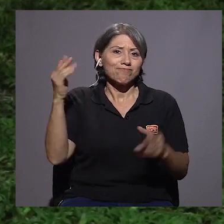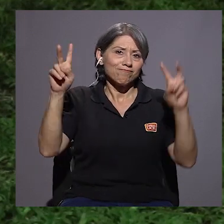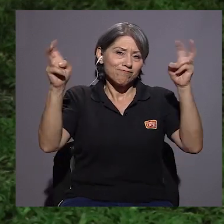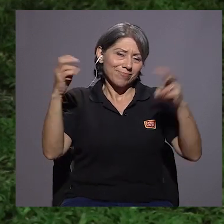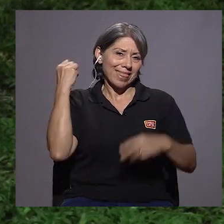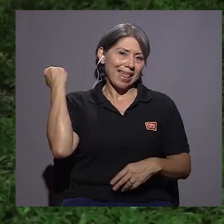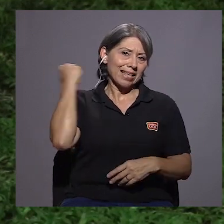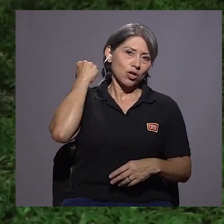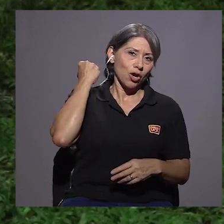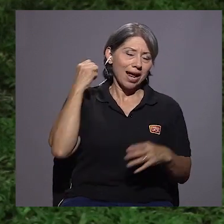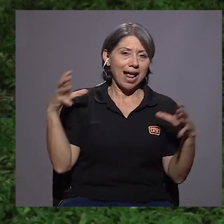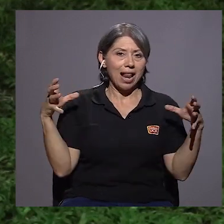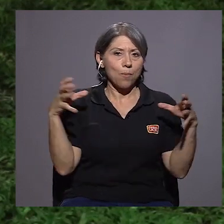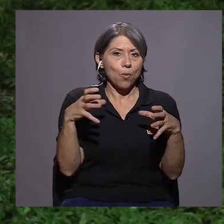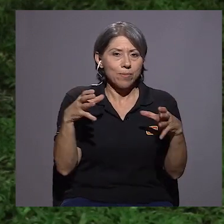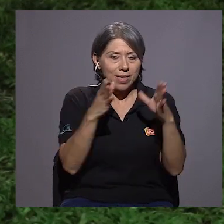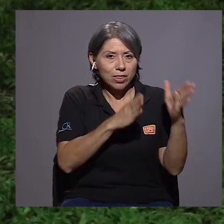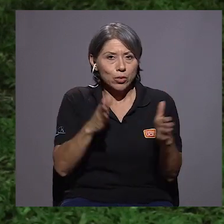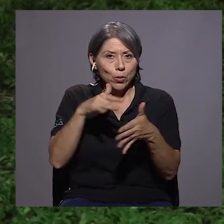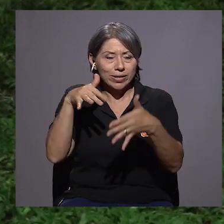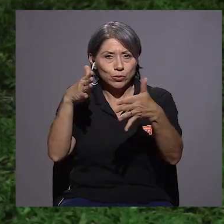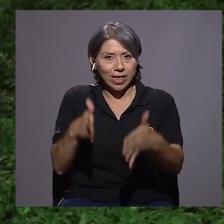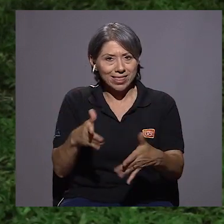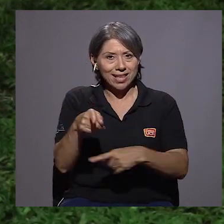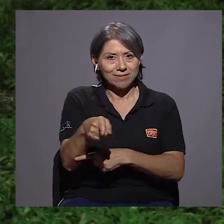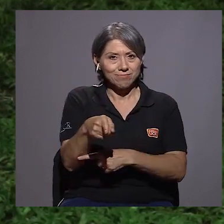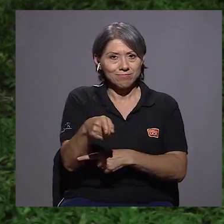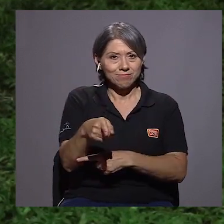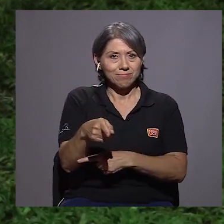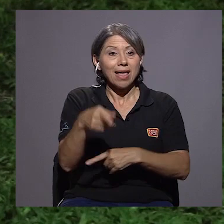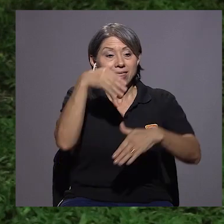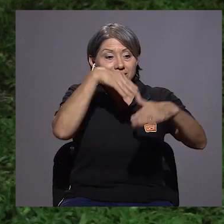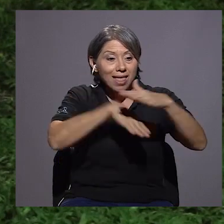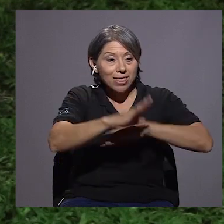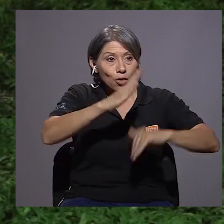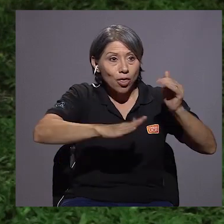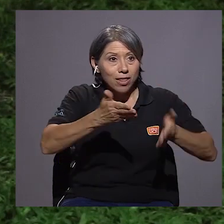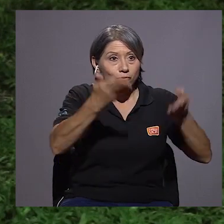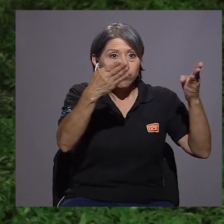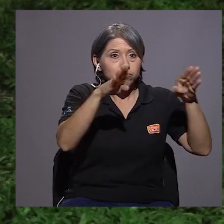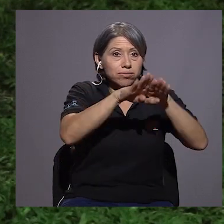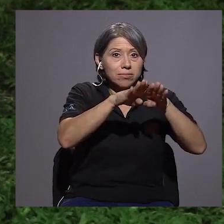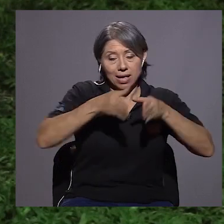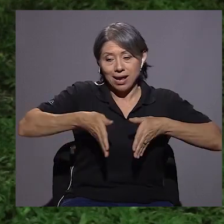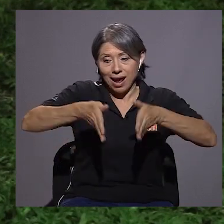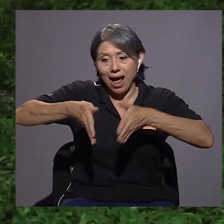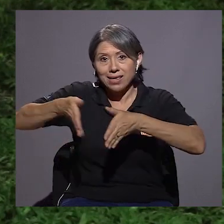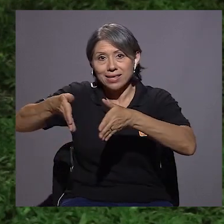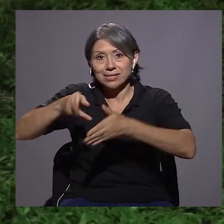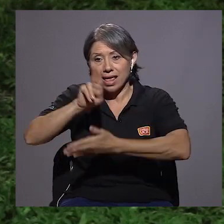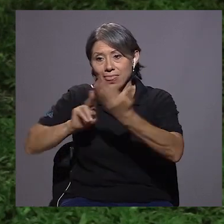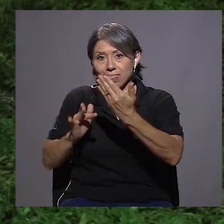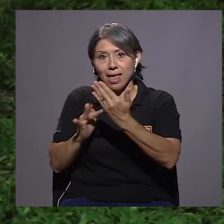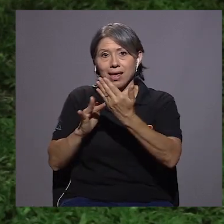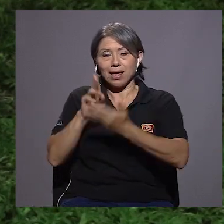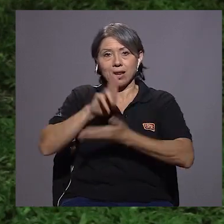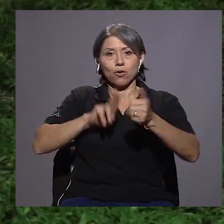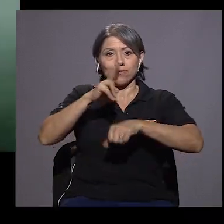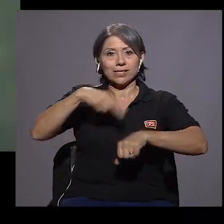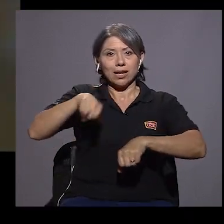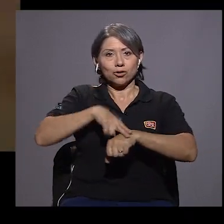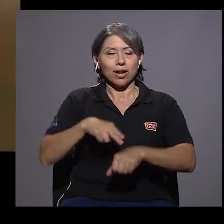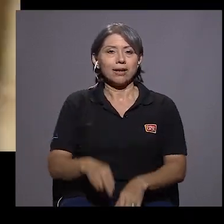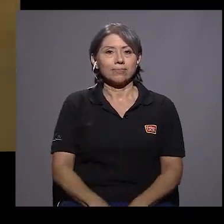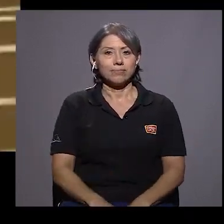básicamente traicionan al movimiento estudiantil, al movimiento organizado, dentro de las tomas, en las calles, en el TEC, en la Universidad Nacional, ¿no?